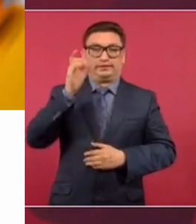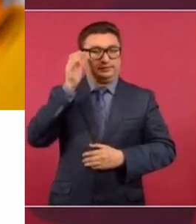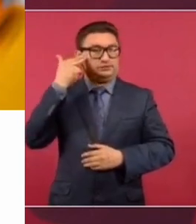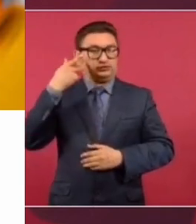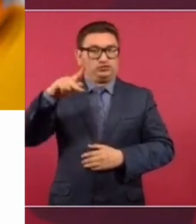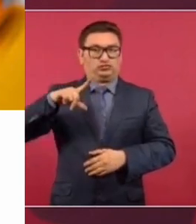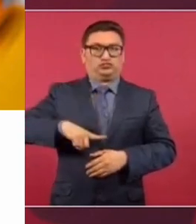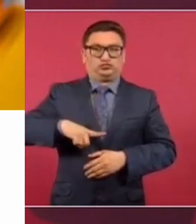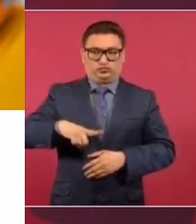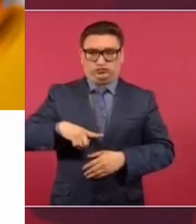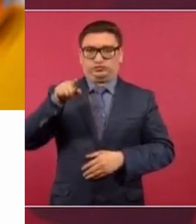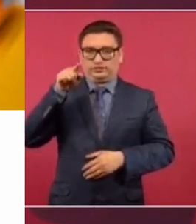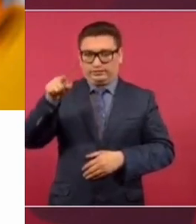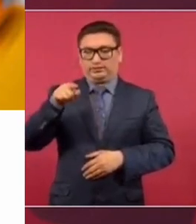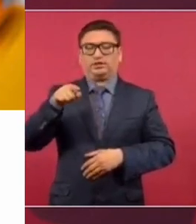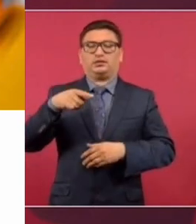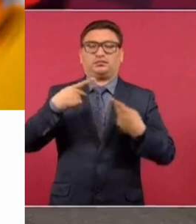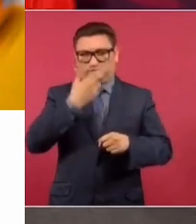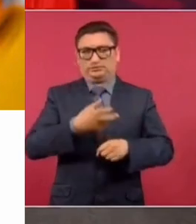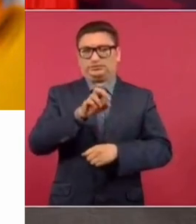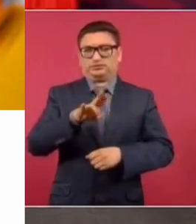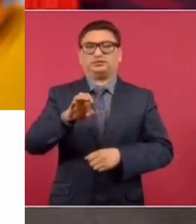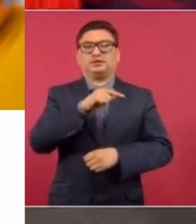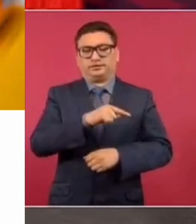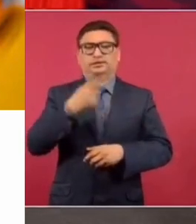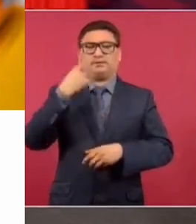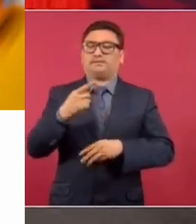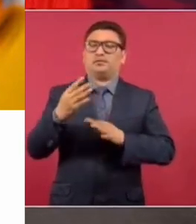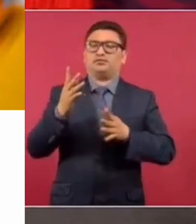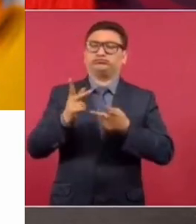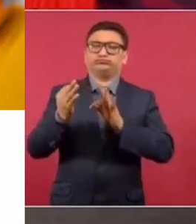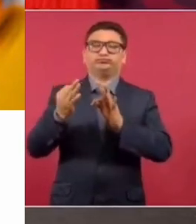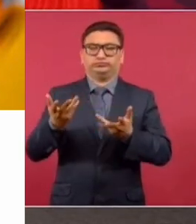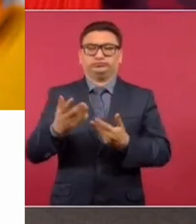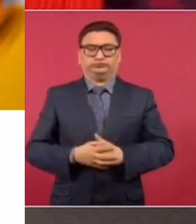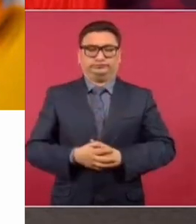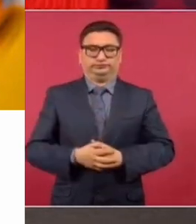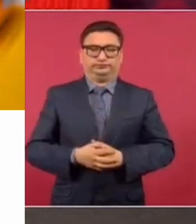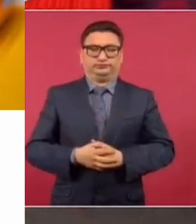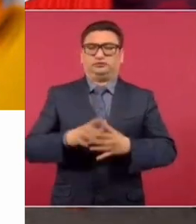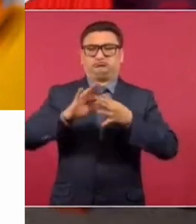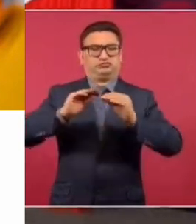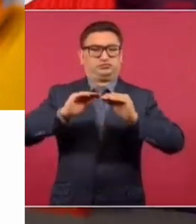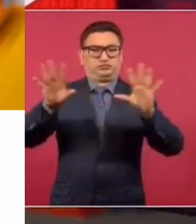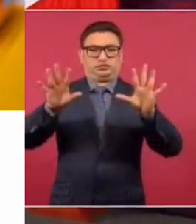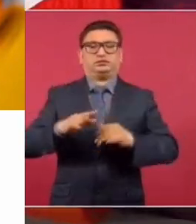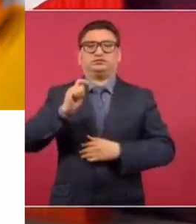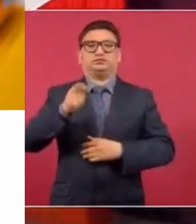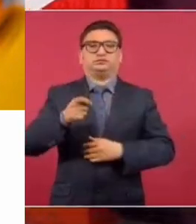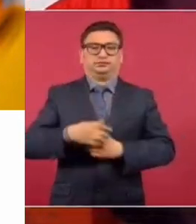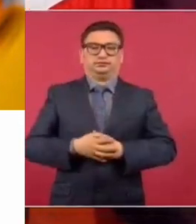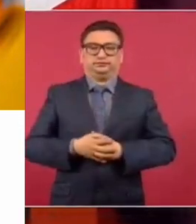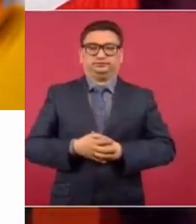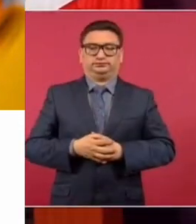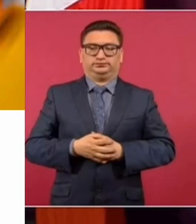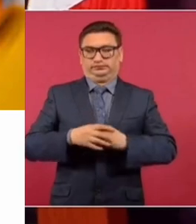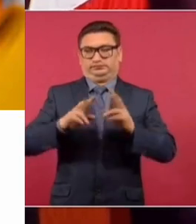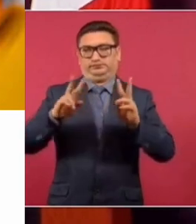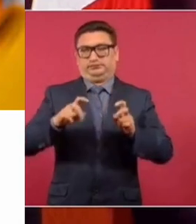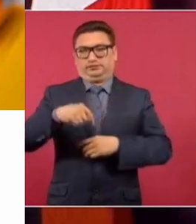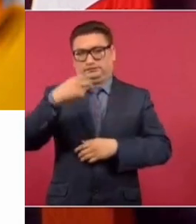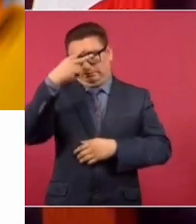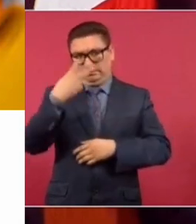China, con la Cancillería, con la Embajada, para tener una postura clara sobre el